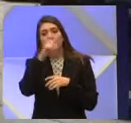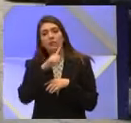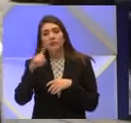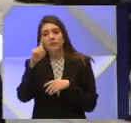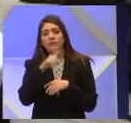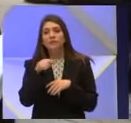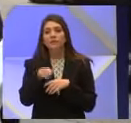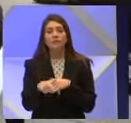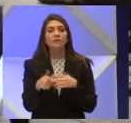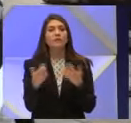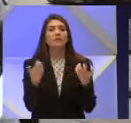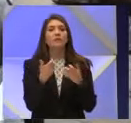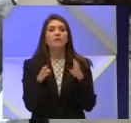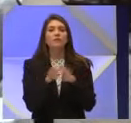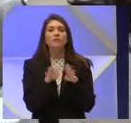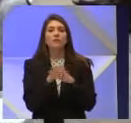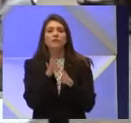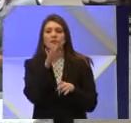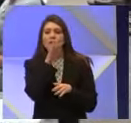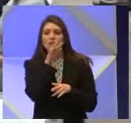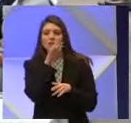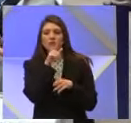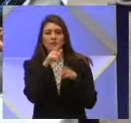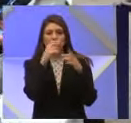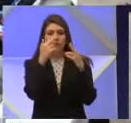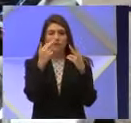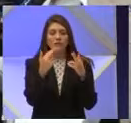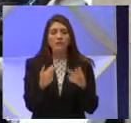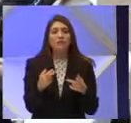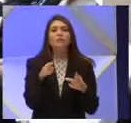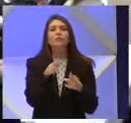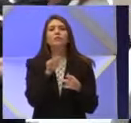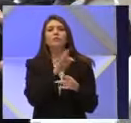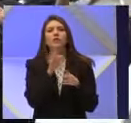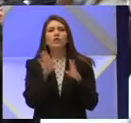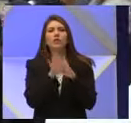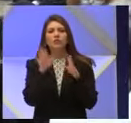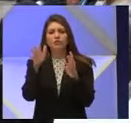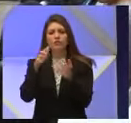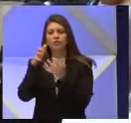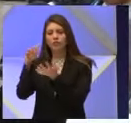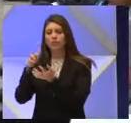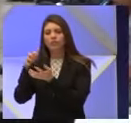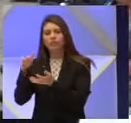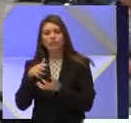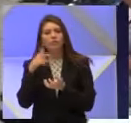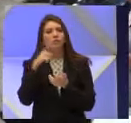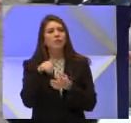chatarra inservible fuera recolectada de alguna manera y utilizada